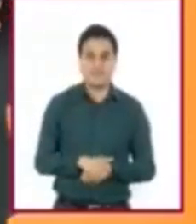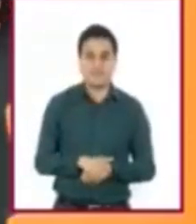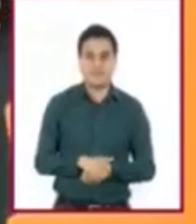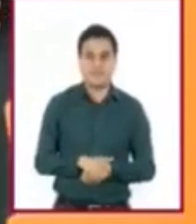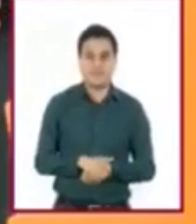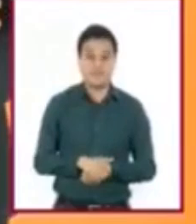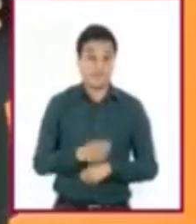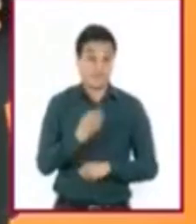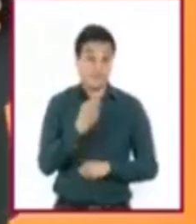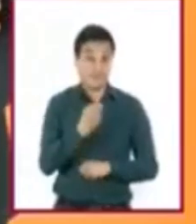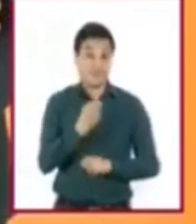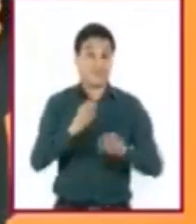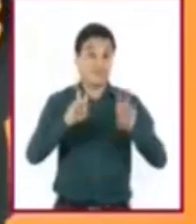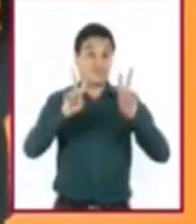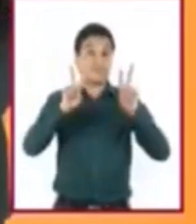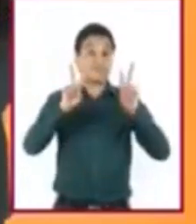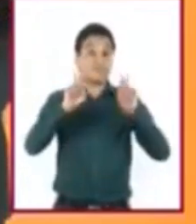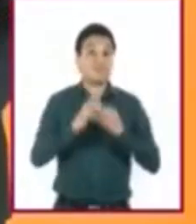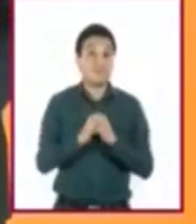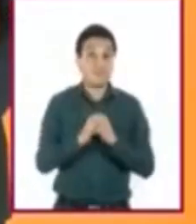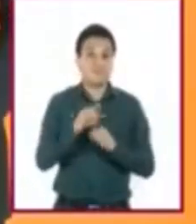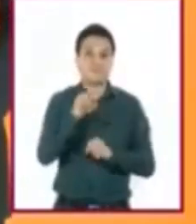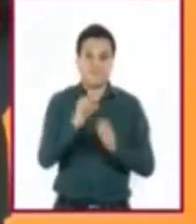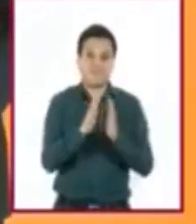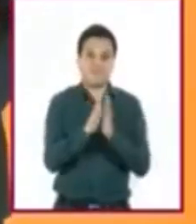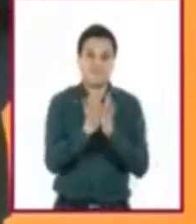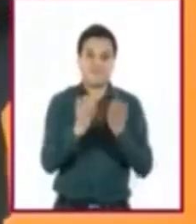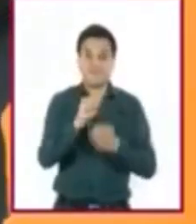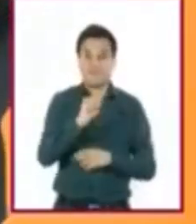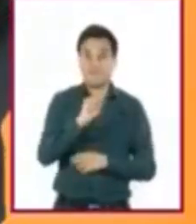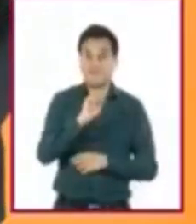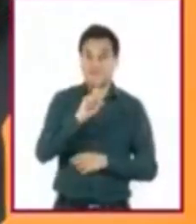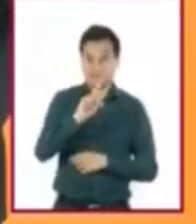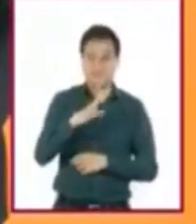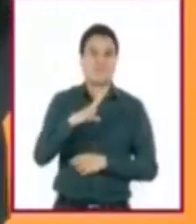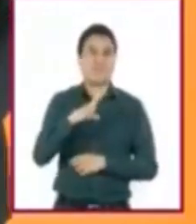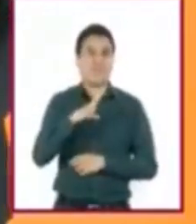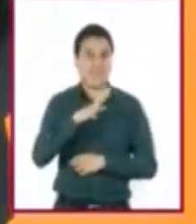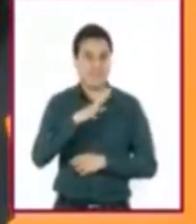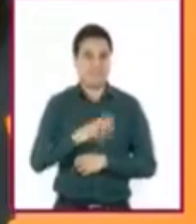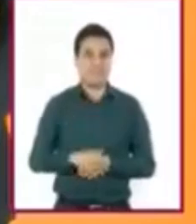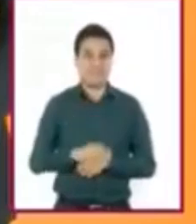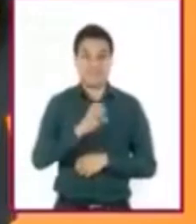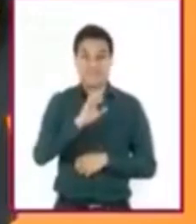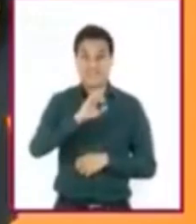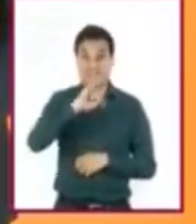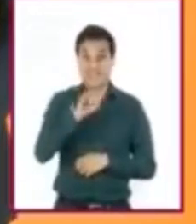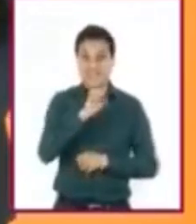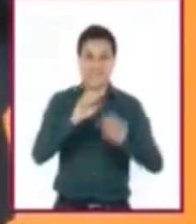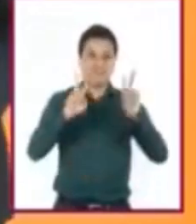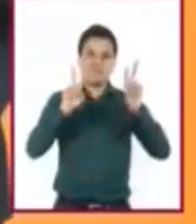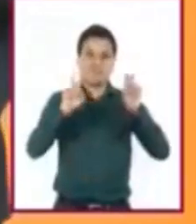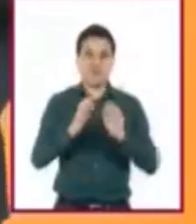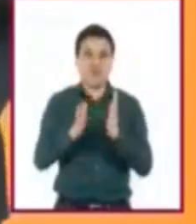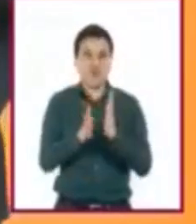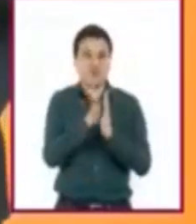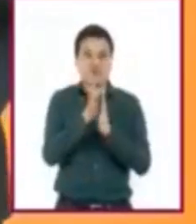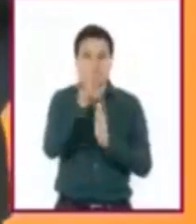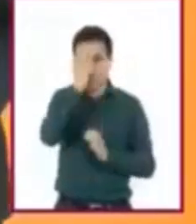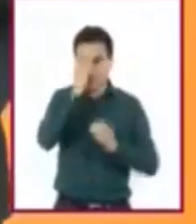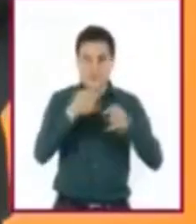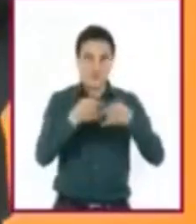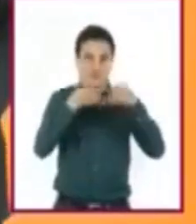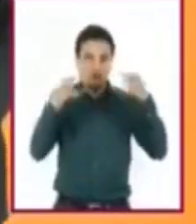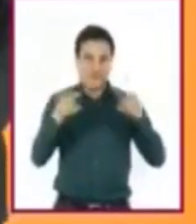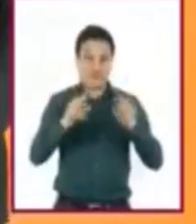Este tema lo puedes encontrar al inicio de tu libro de texto. Forma parte del eje Construcción del conocimiento histórico, con el